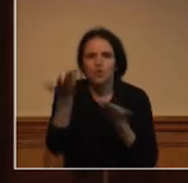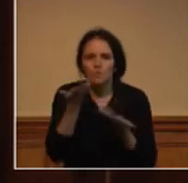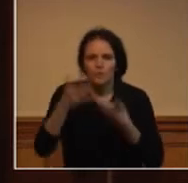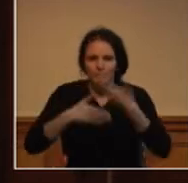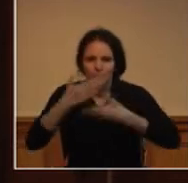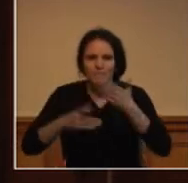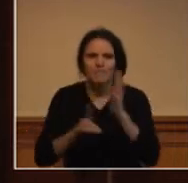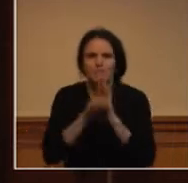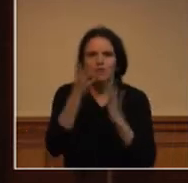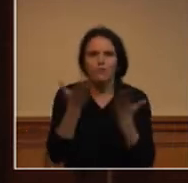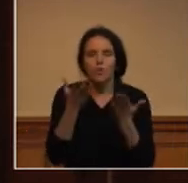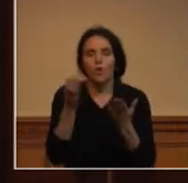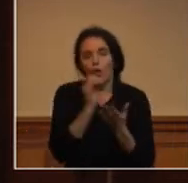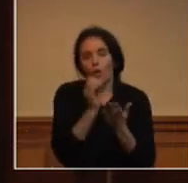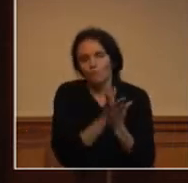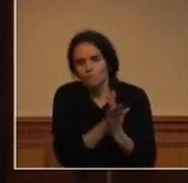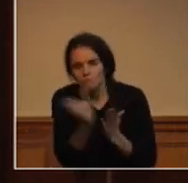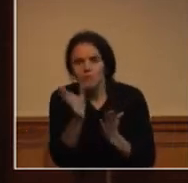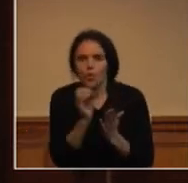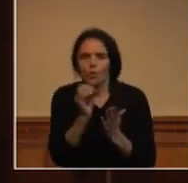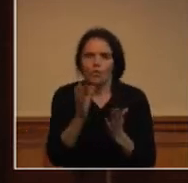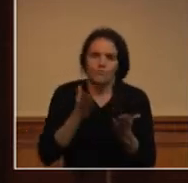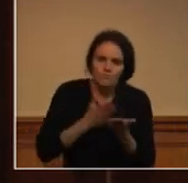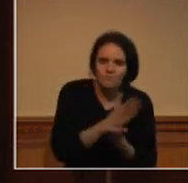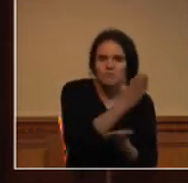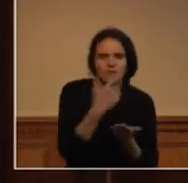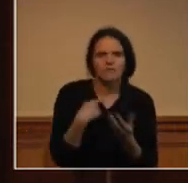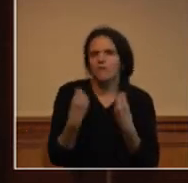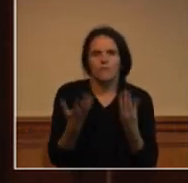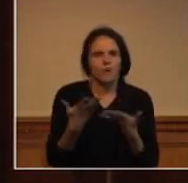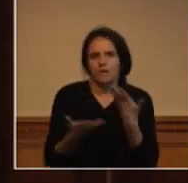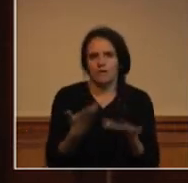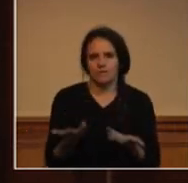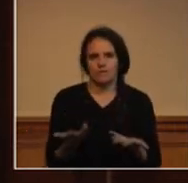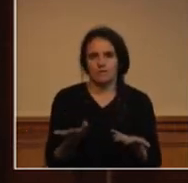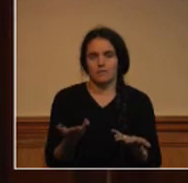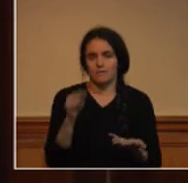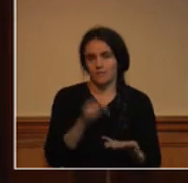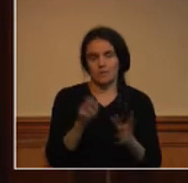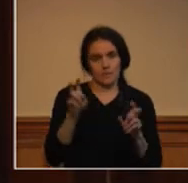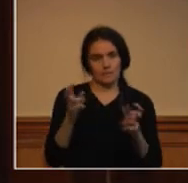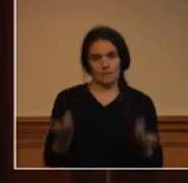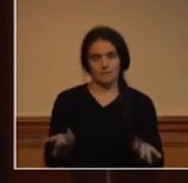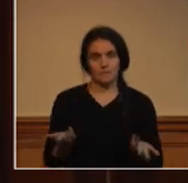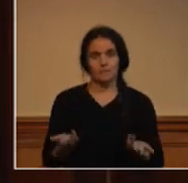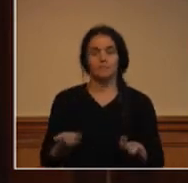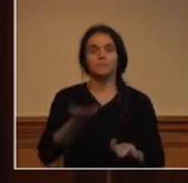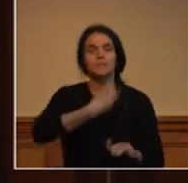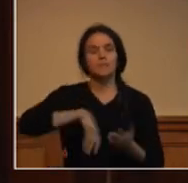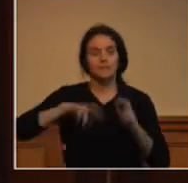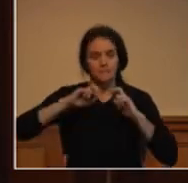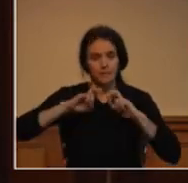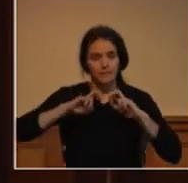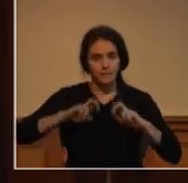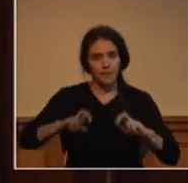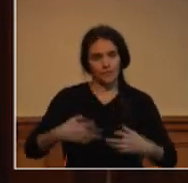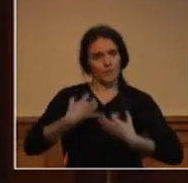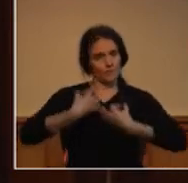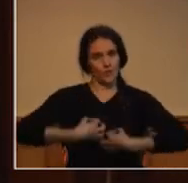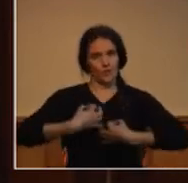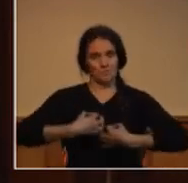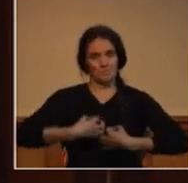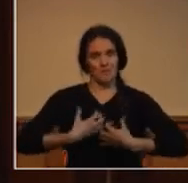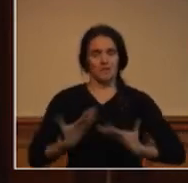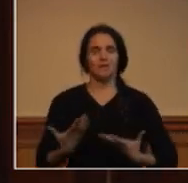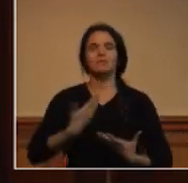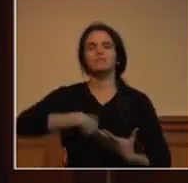logramos cambiarlas, si logramos mantenerlas, veamos qué es lo que podemos hacer con eso. Y como investigadores muy formales,